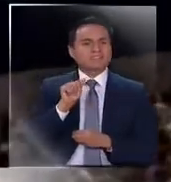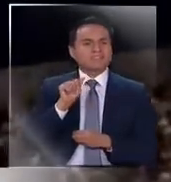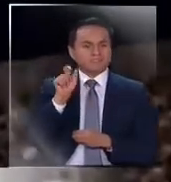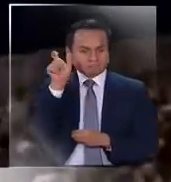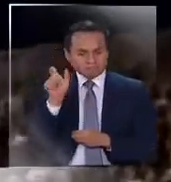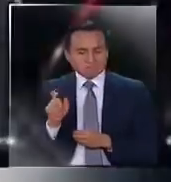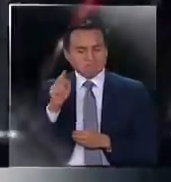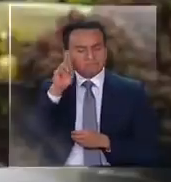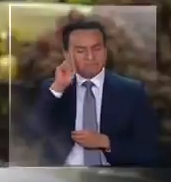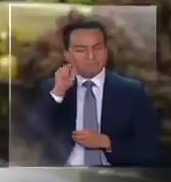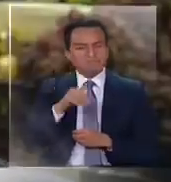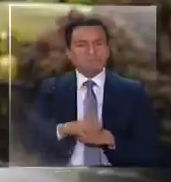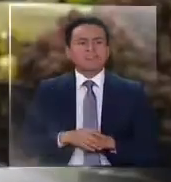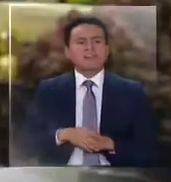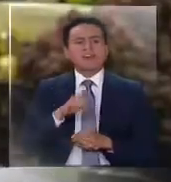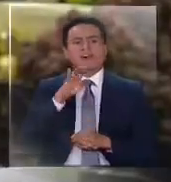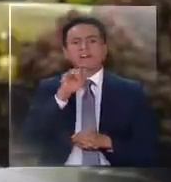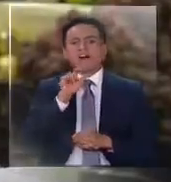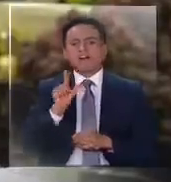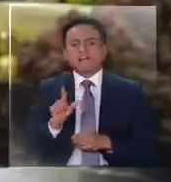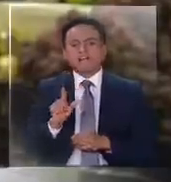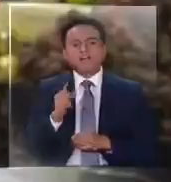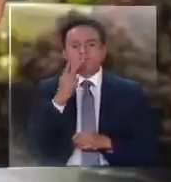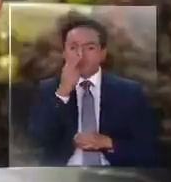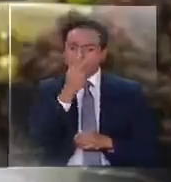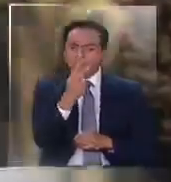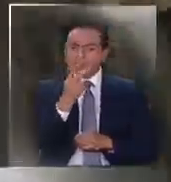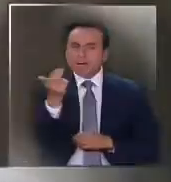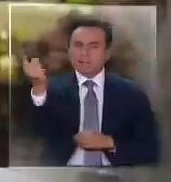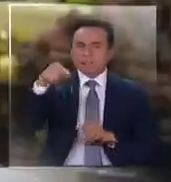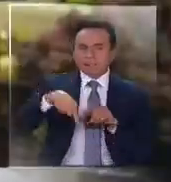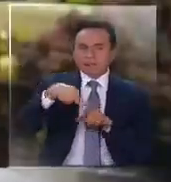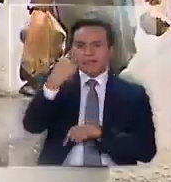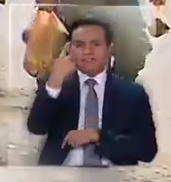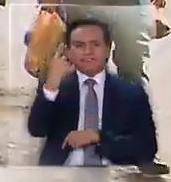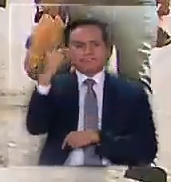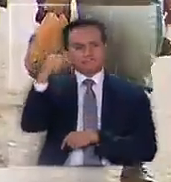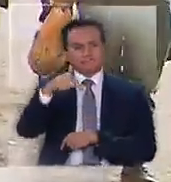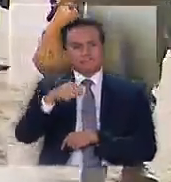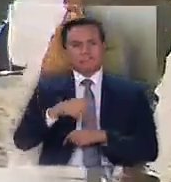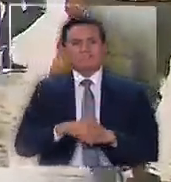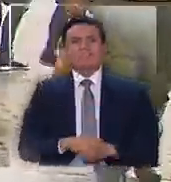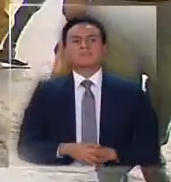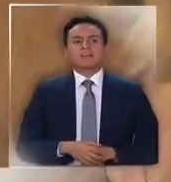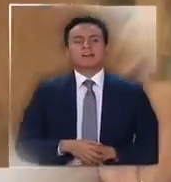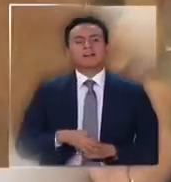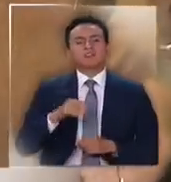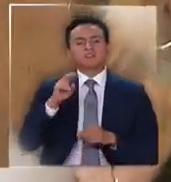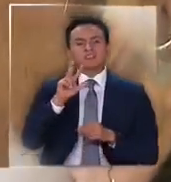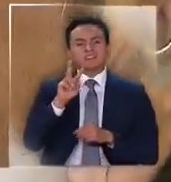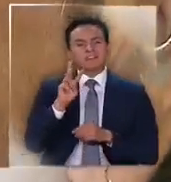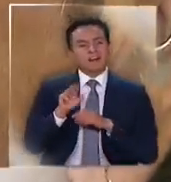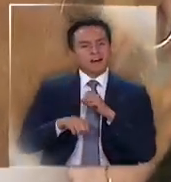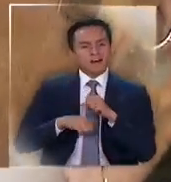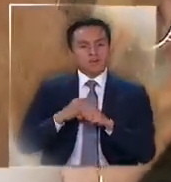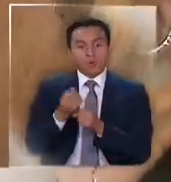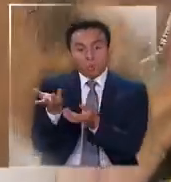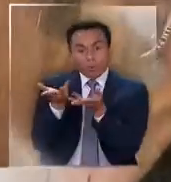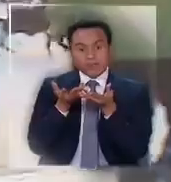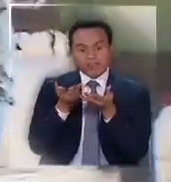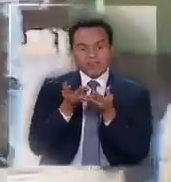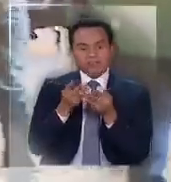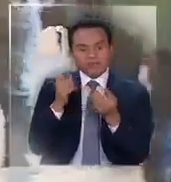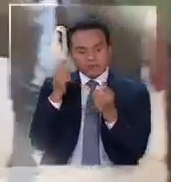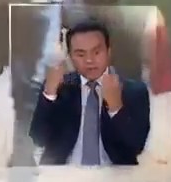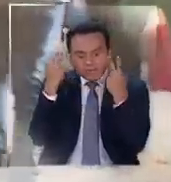Hernández. Rafael, lo vi cuando vino la primera vez. A sus 83 años nos cuenta de su aventura